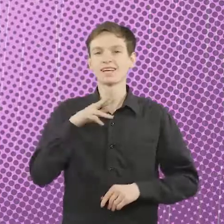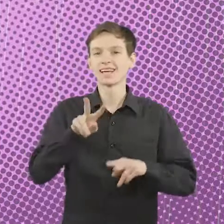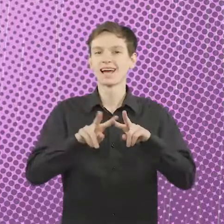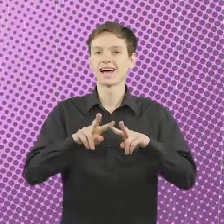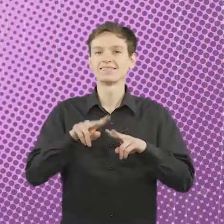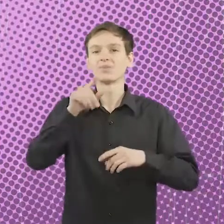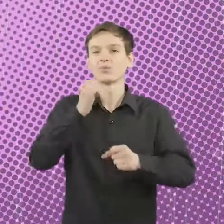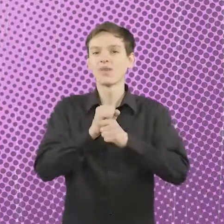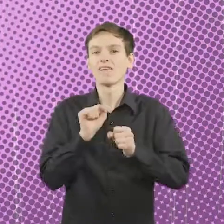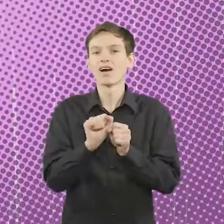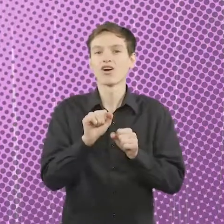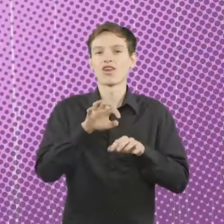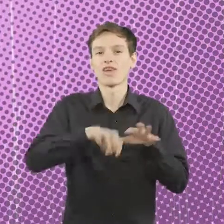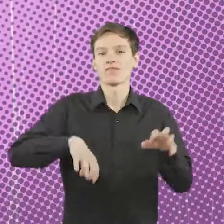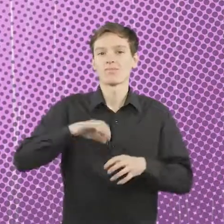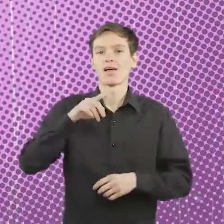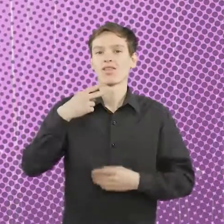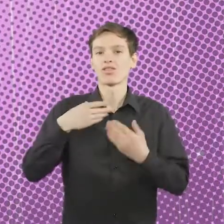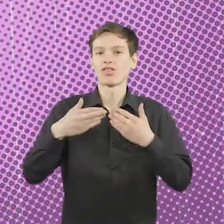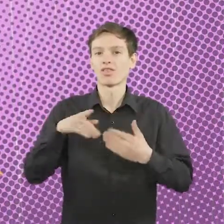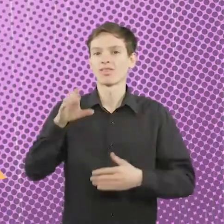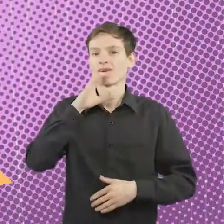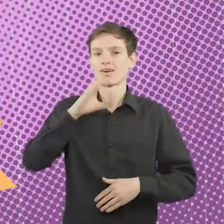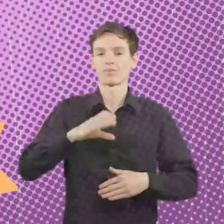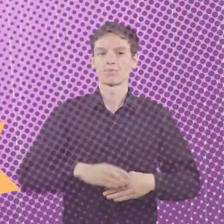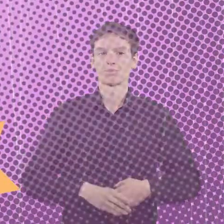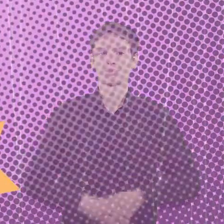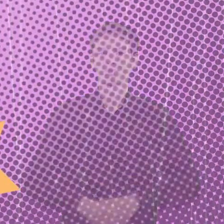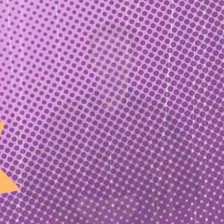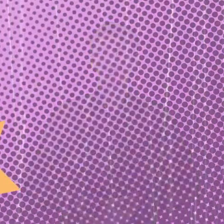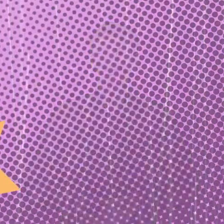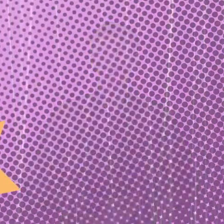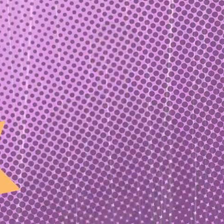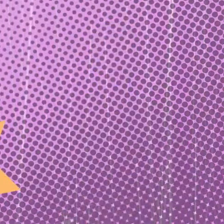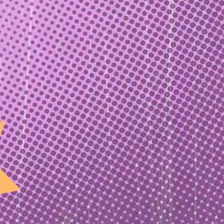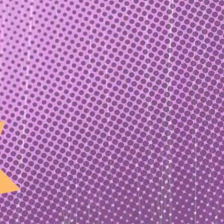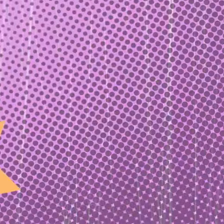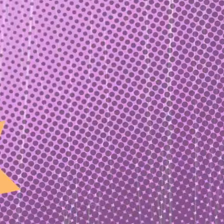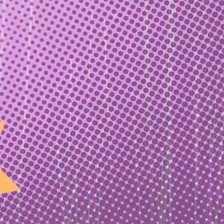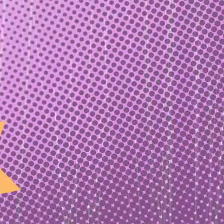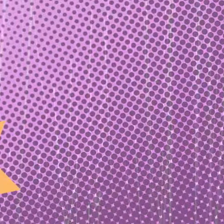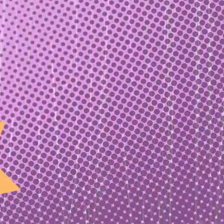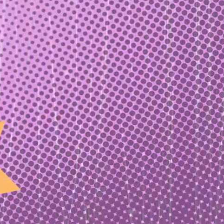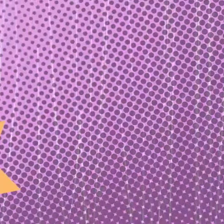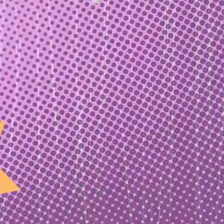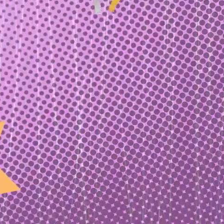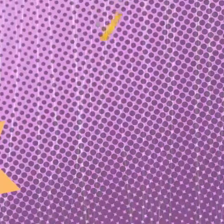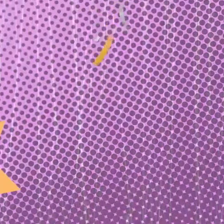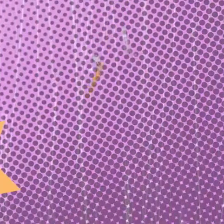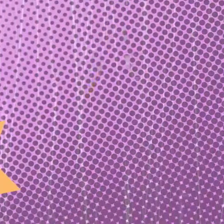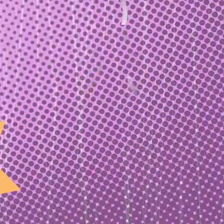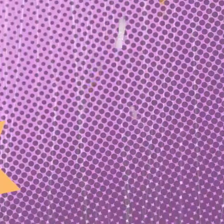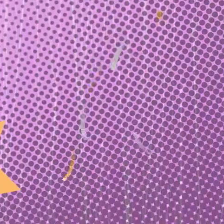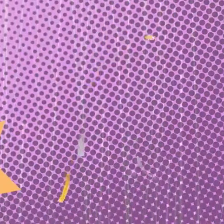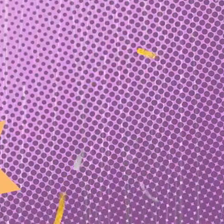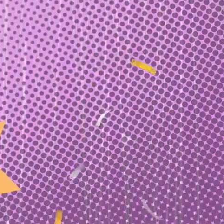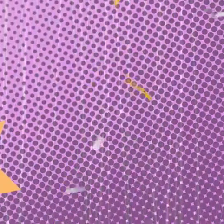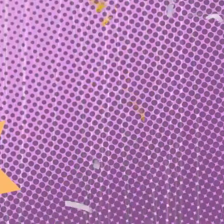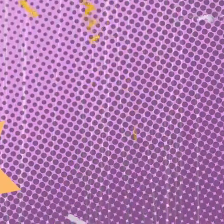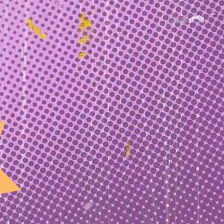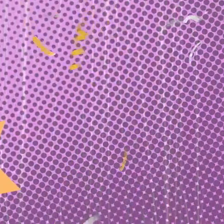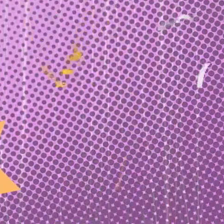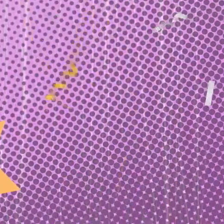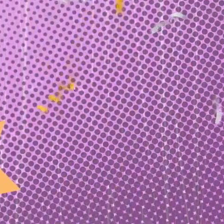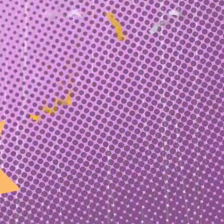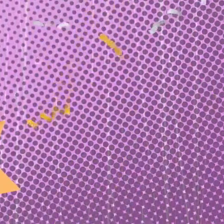Parece que ya sé lo que haces. ¡Trabajas con animales en el campo! Un hombre con un delantal de cocina mira la cámara con los dos pulgares arriba y cae un